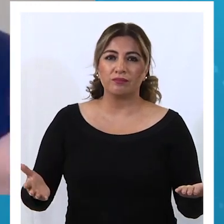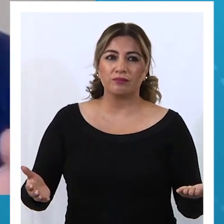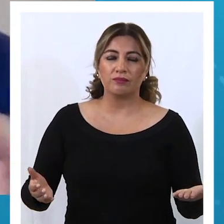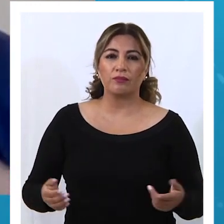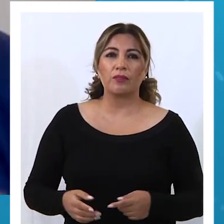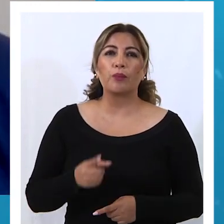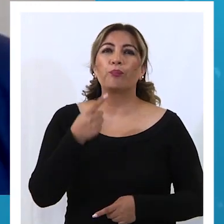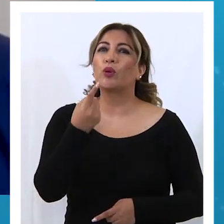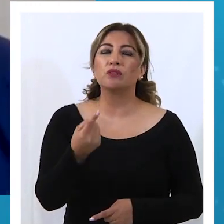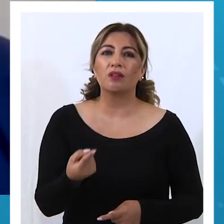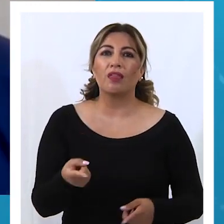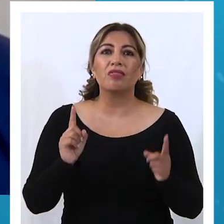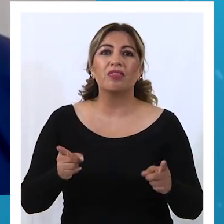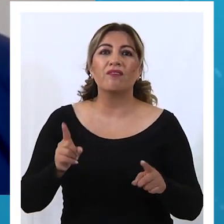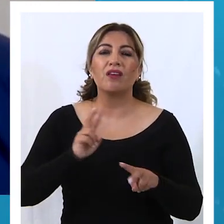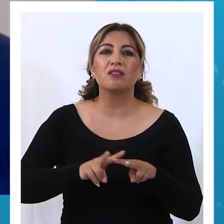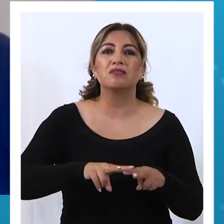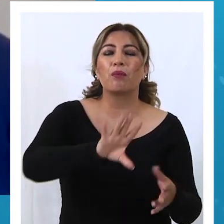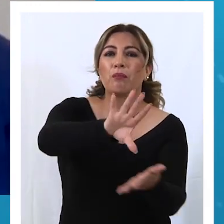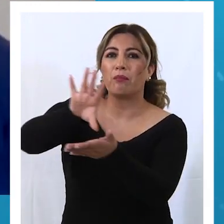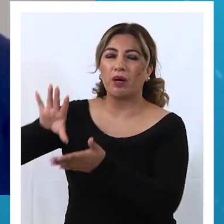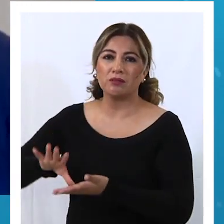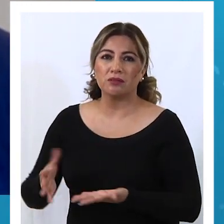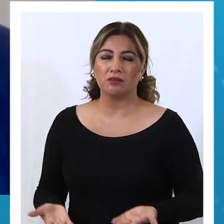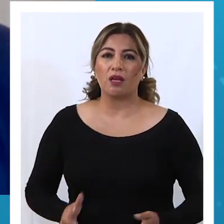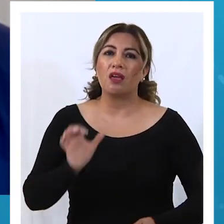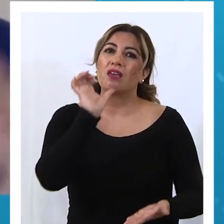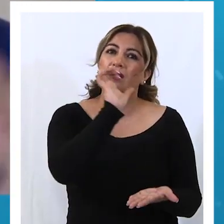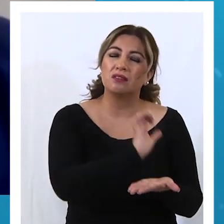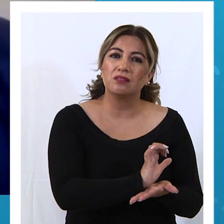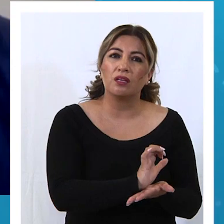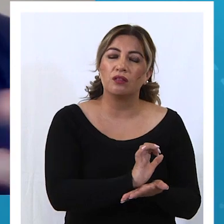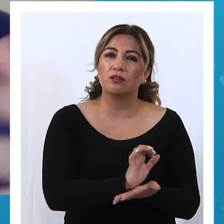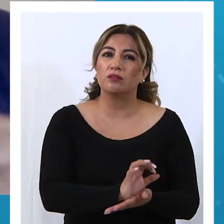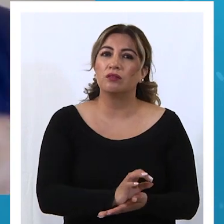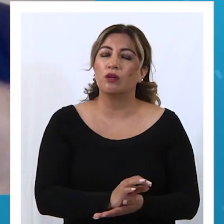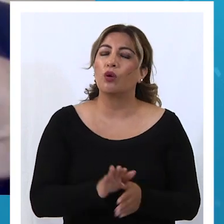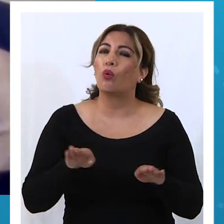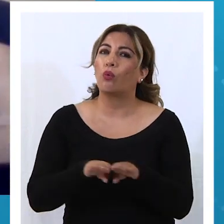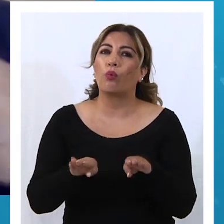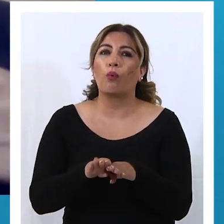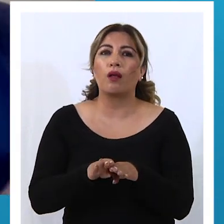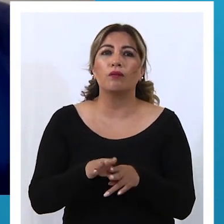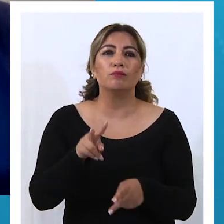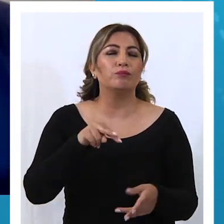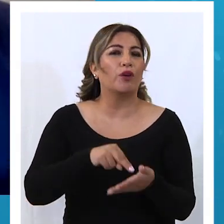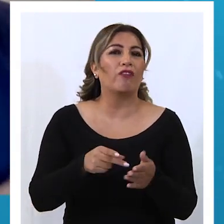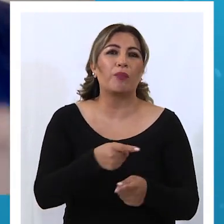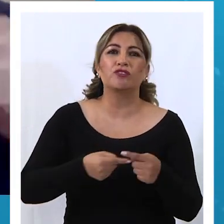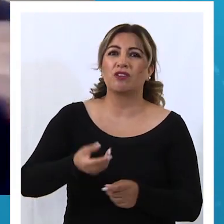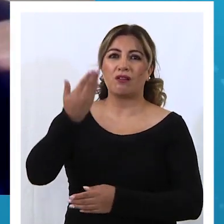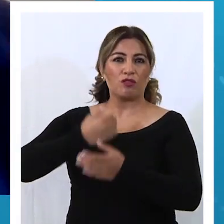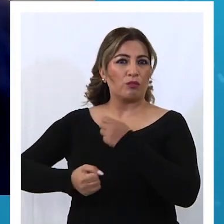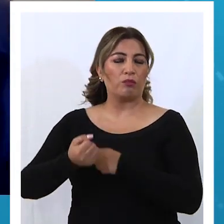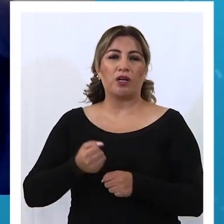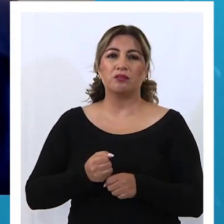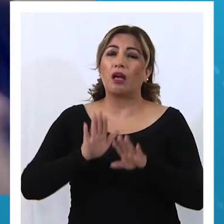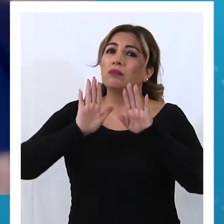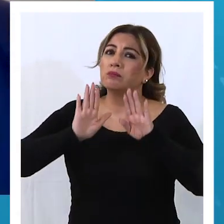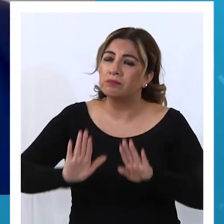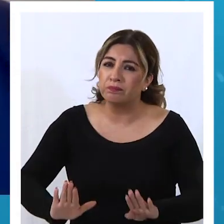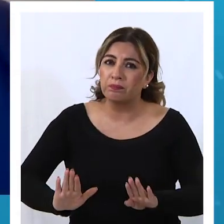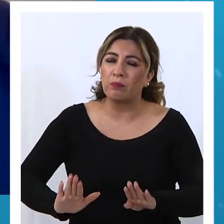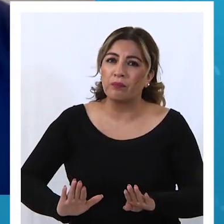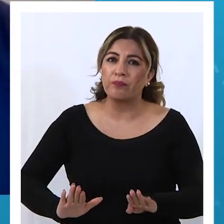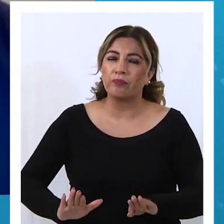grande? Qué deben hacer los países o los estados para que situaciones como el estallido social puedan de alguna forma aplacarse,